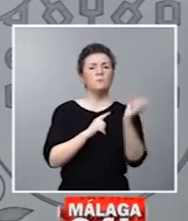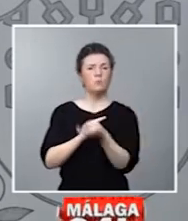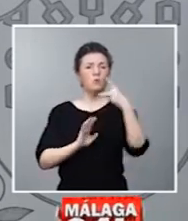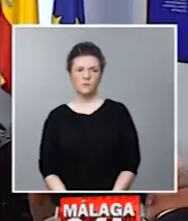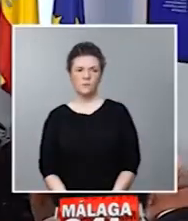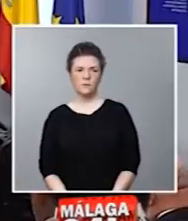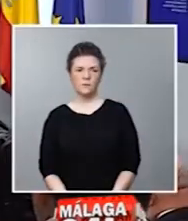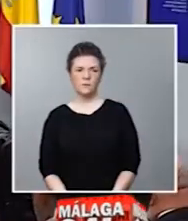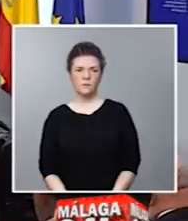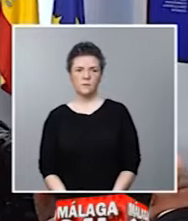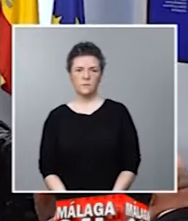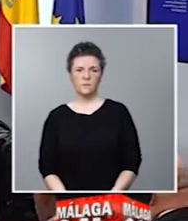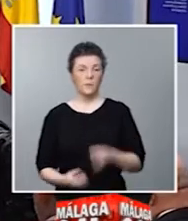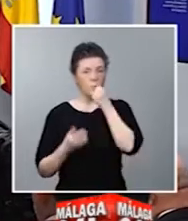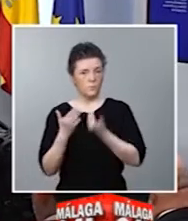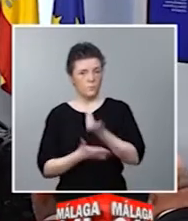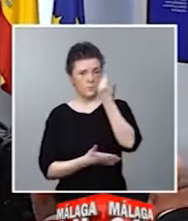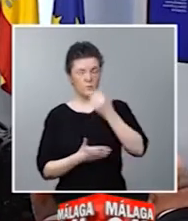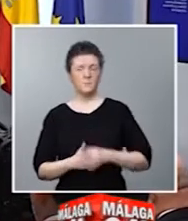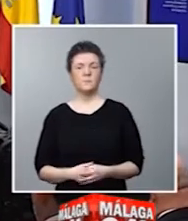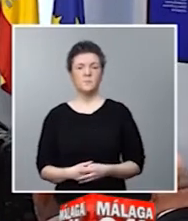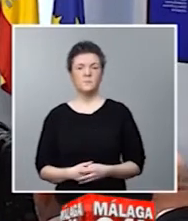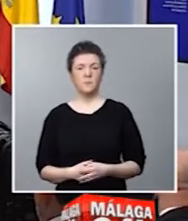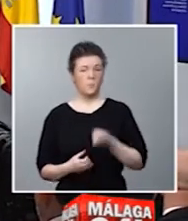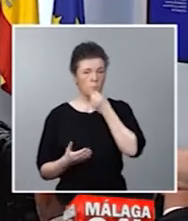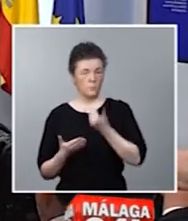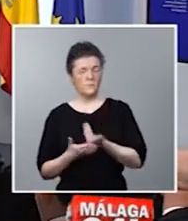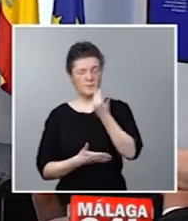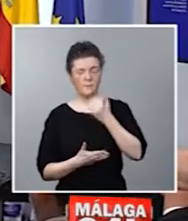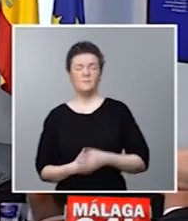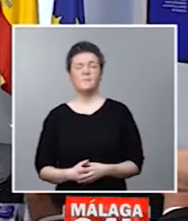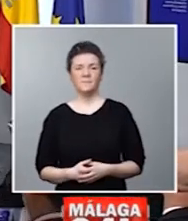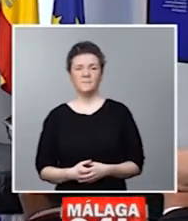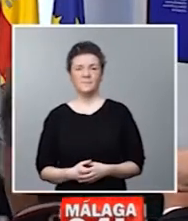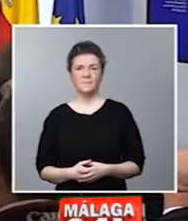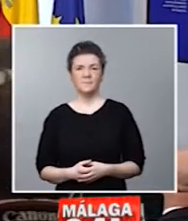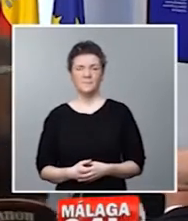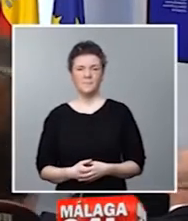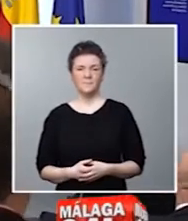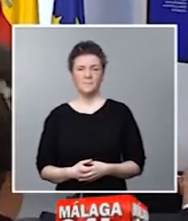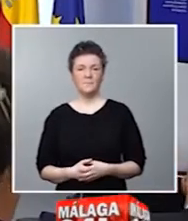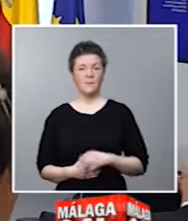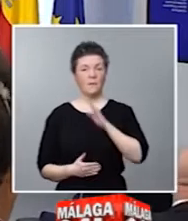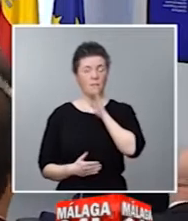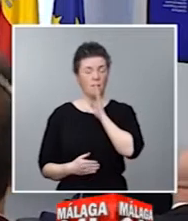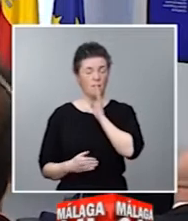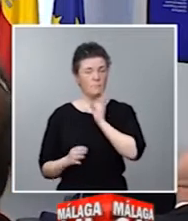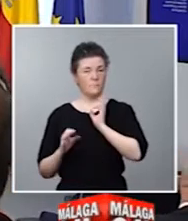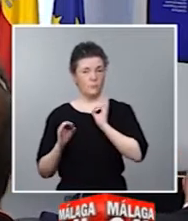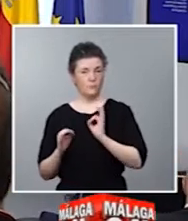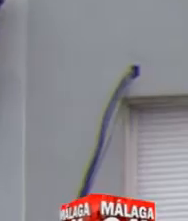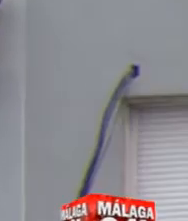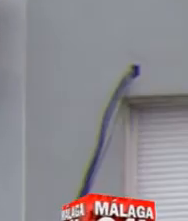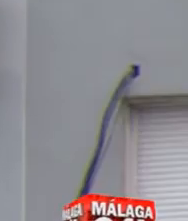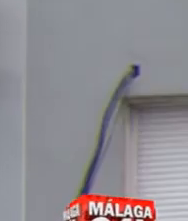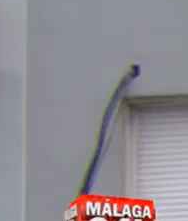normativos. Así ha sido presentado por las tres vicepresidentas del Gobierno, que han desgranado las medidas que incluye